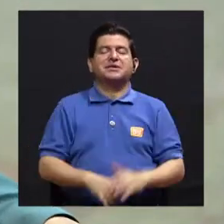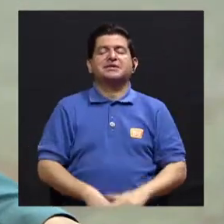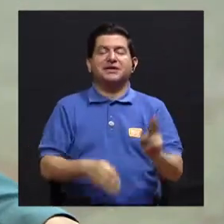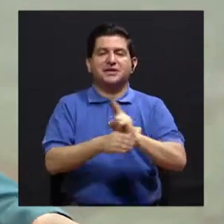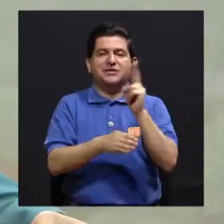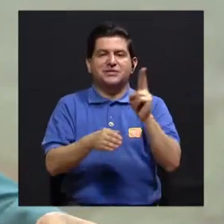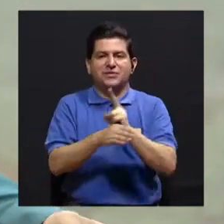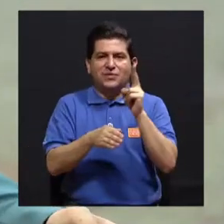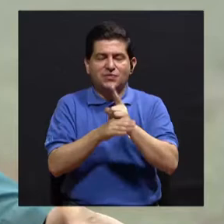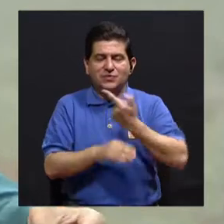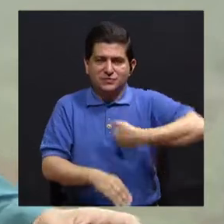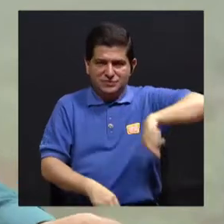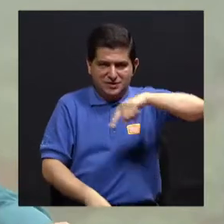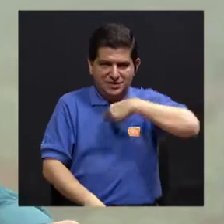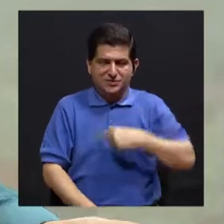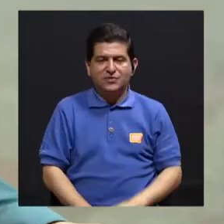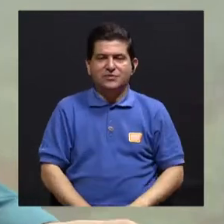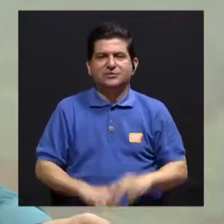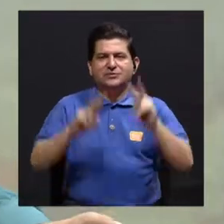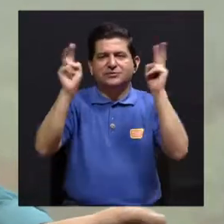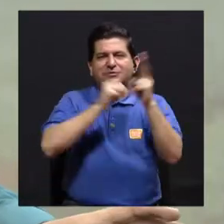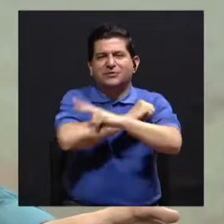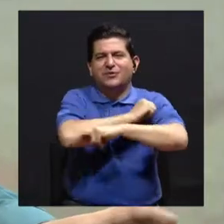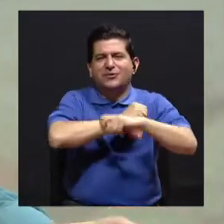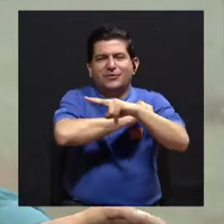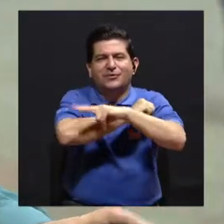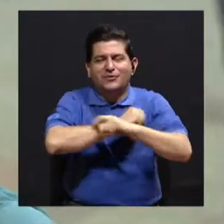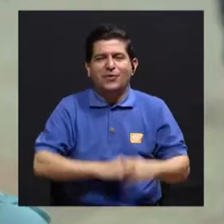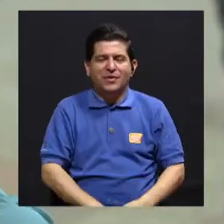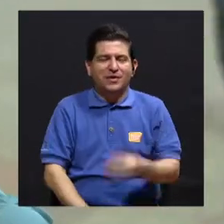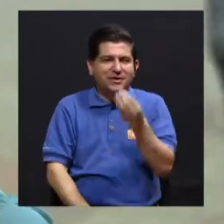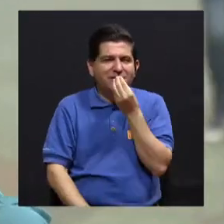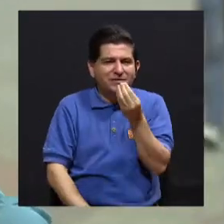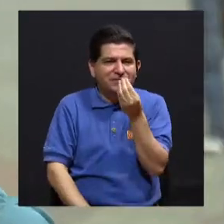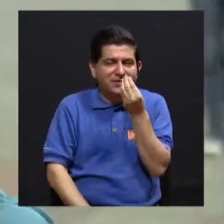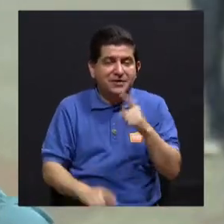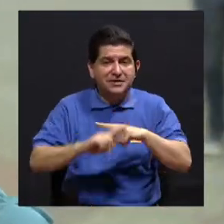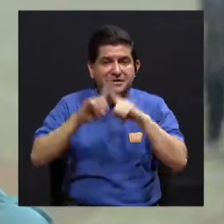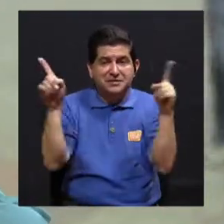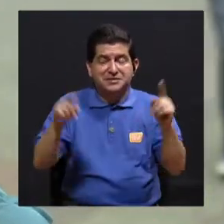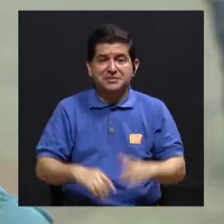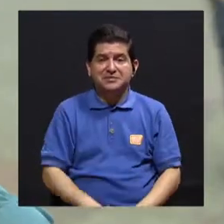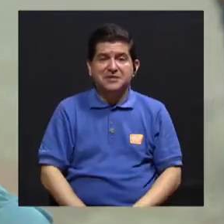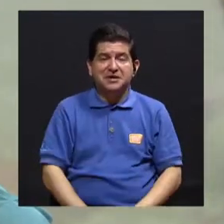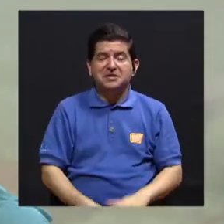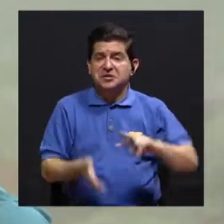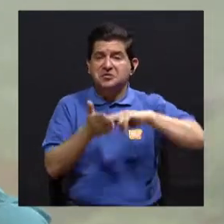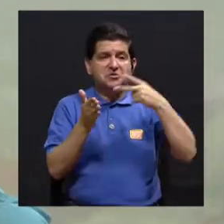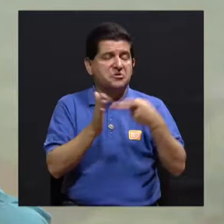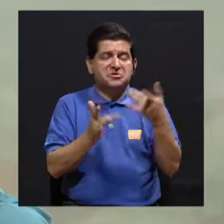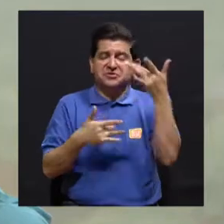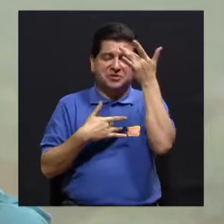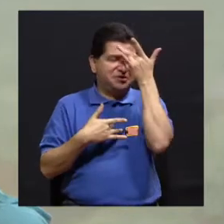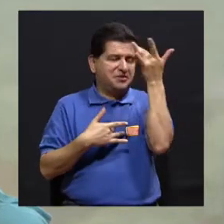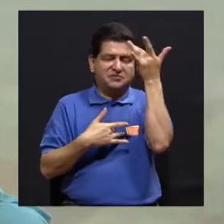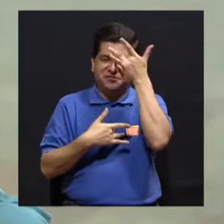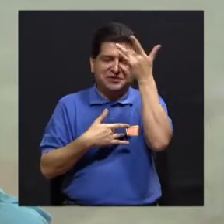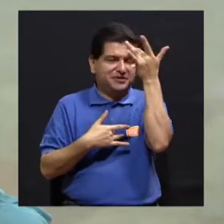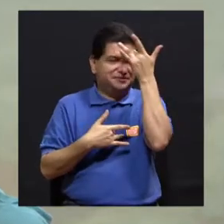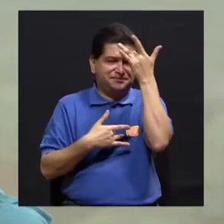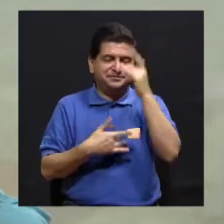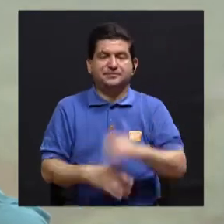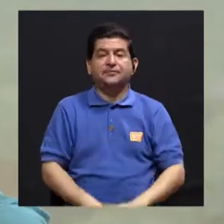recursos, ¿okay? Nos pueden estar robando uno que otro nutriente, pero realmente no nos van a causar una enfermedad en ese